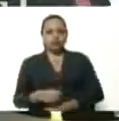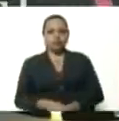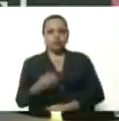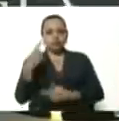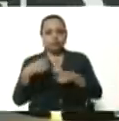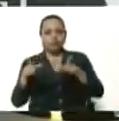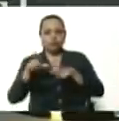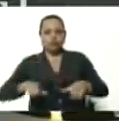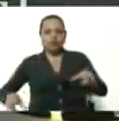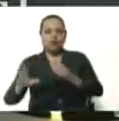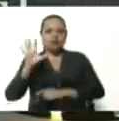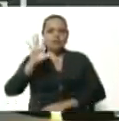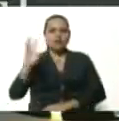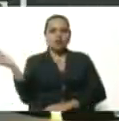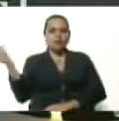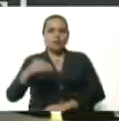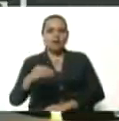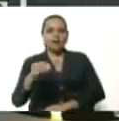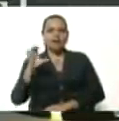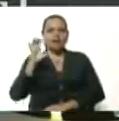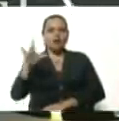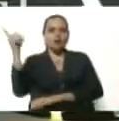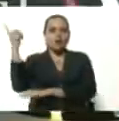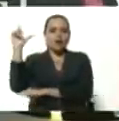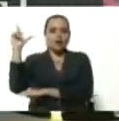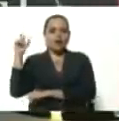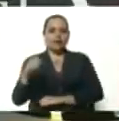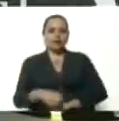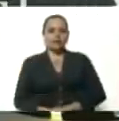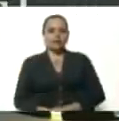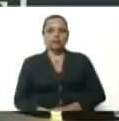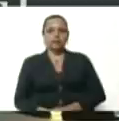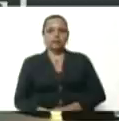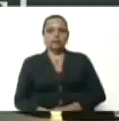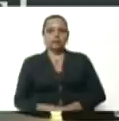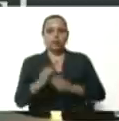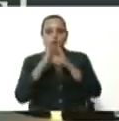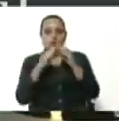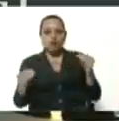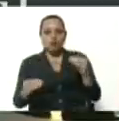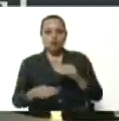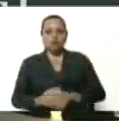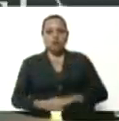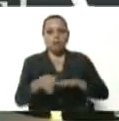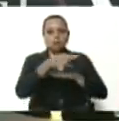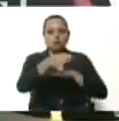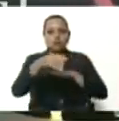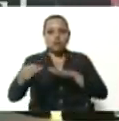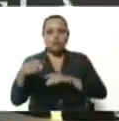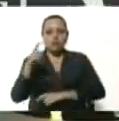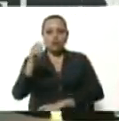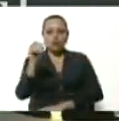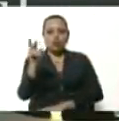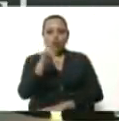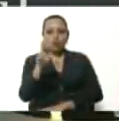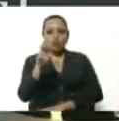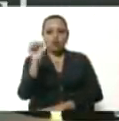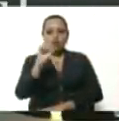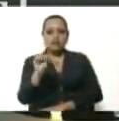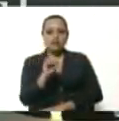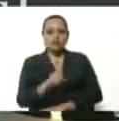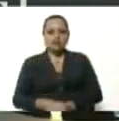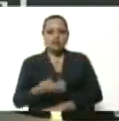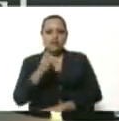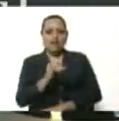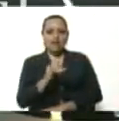donde hay 5 casos del estado Lara, todos en el municipio Torres. Este es un ramal